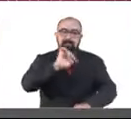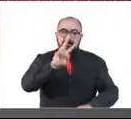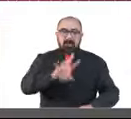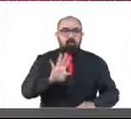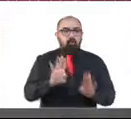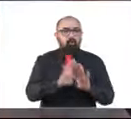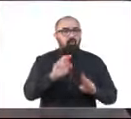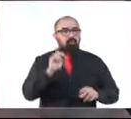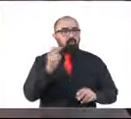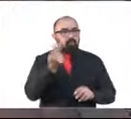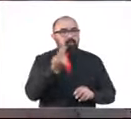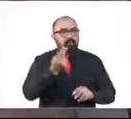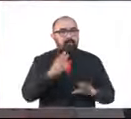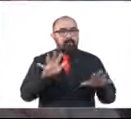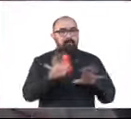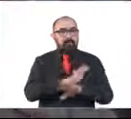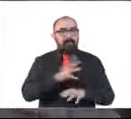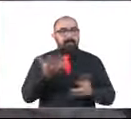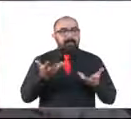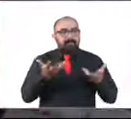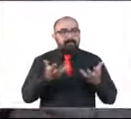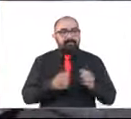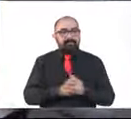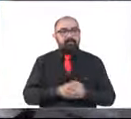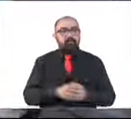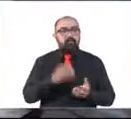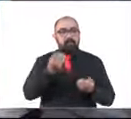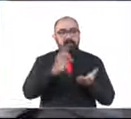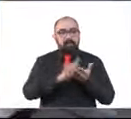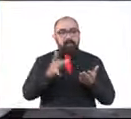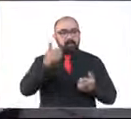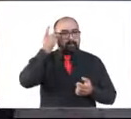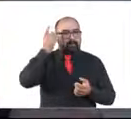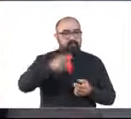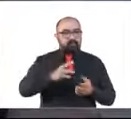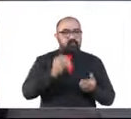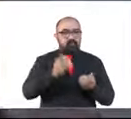hacer. Gracias, doctor. Muchísimas gracias.